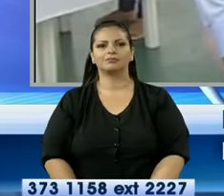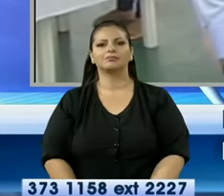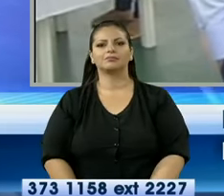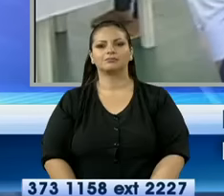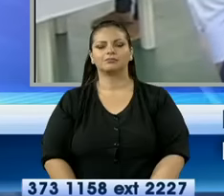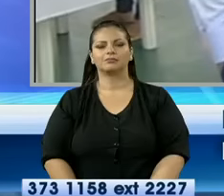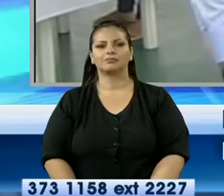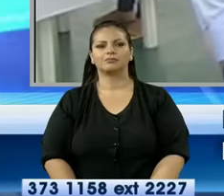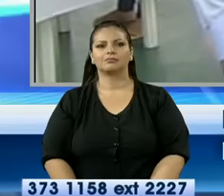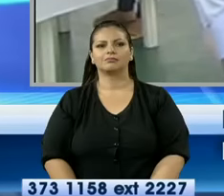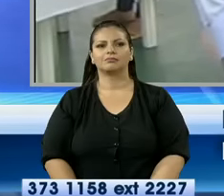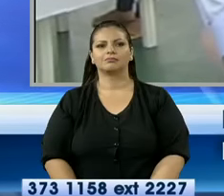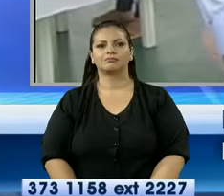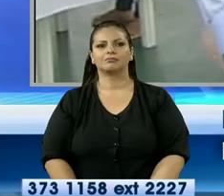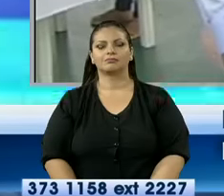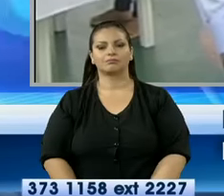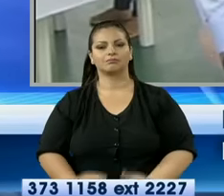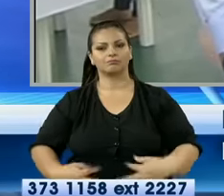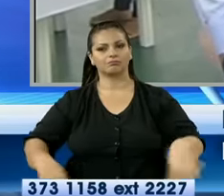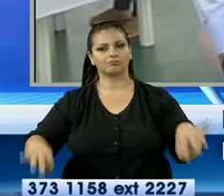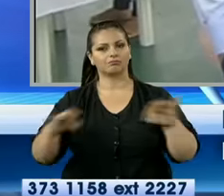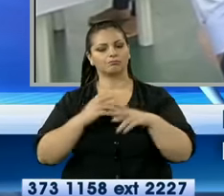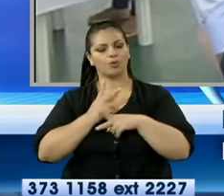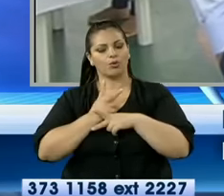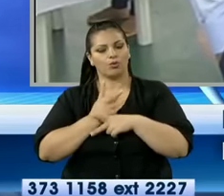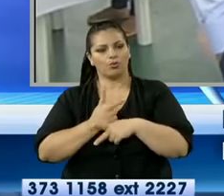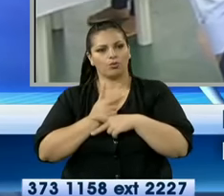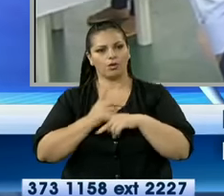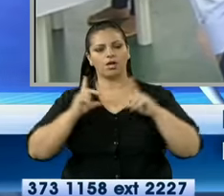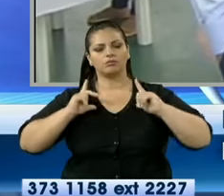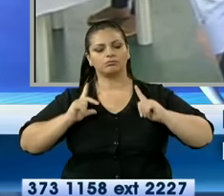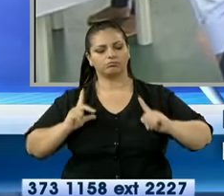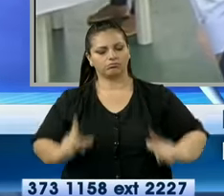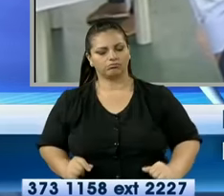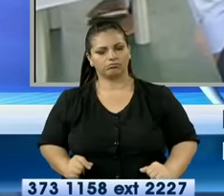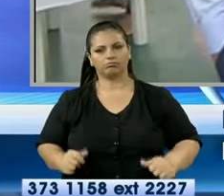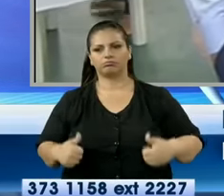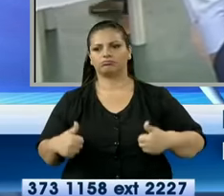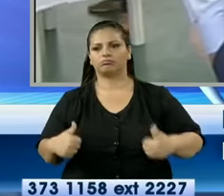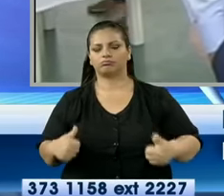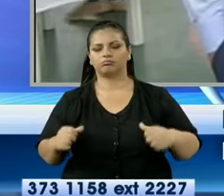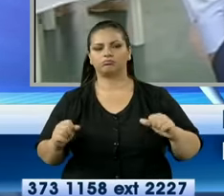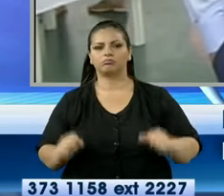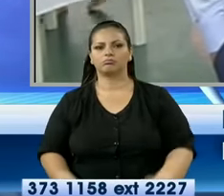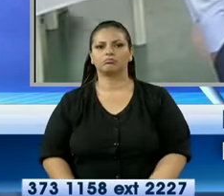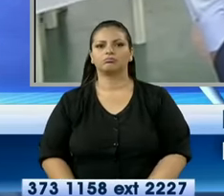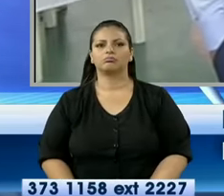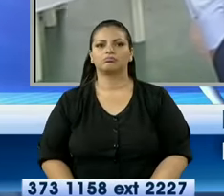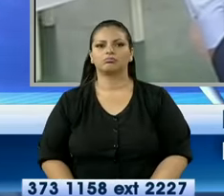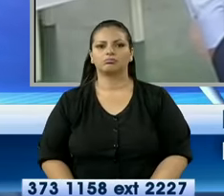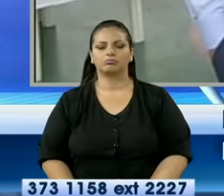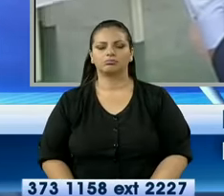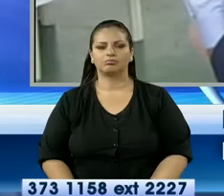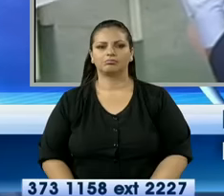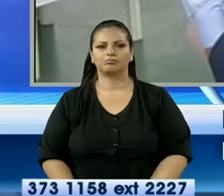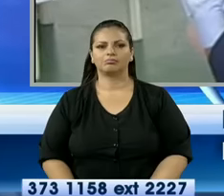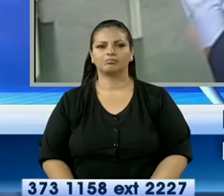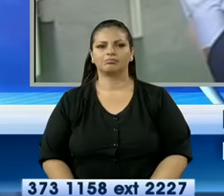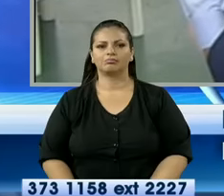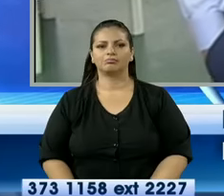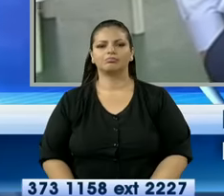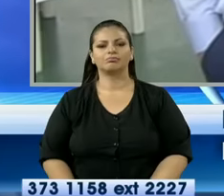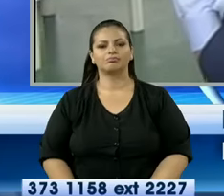sí. Muy interesante. Hay que cuidarse. Ahí está, para la salud hay que ponerle cuidado muy especial. Claro